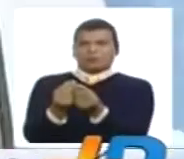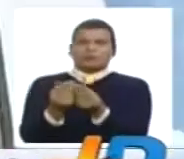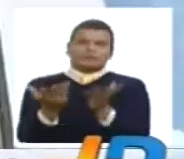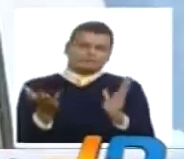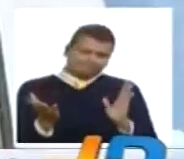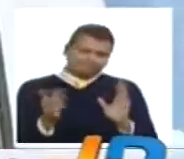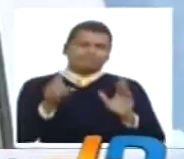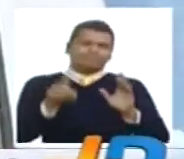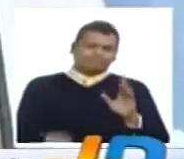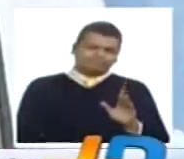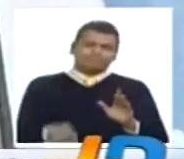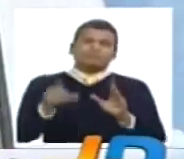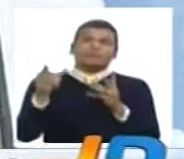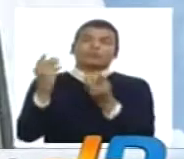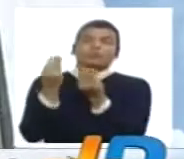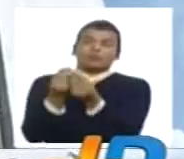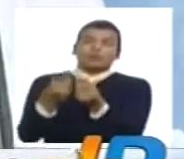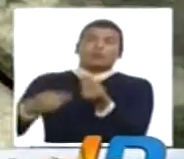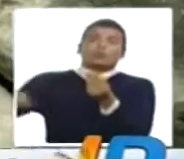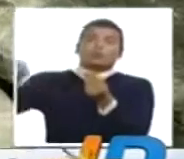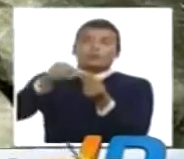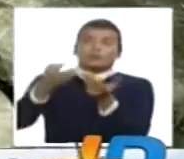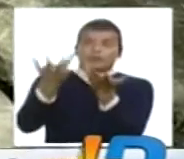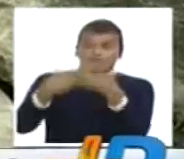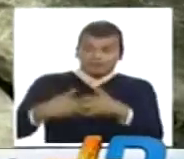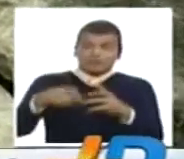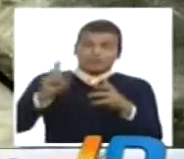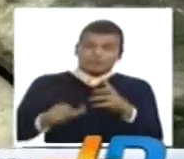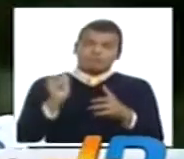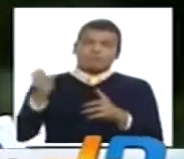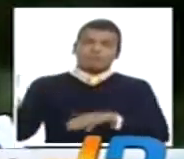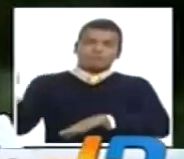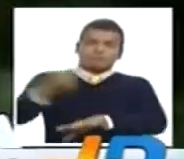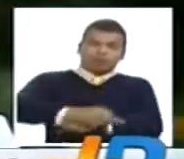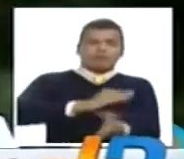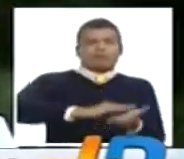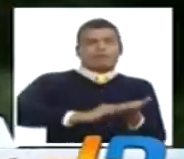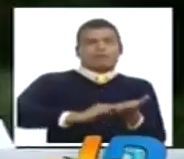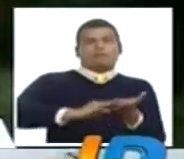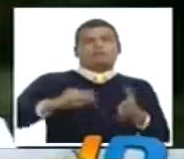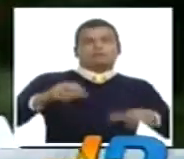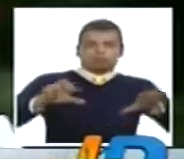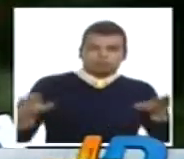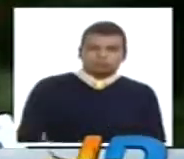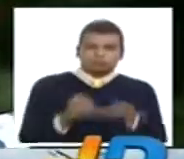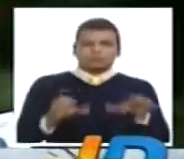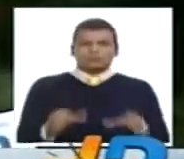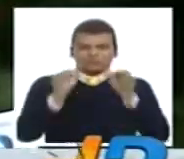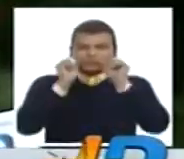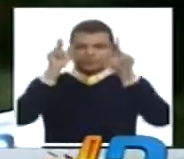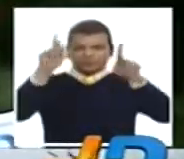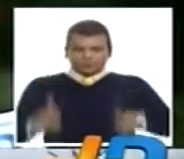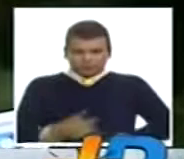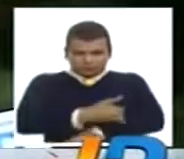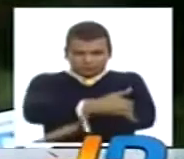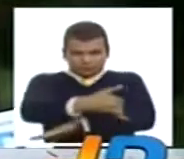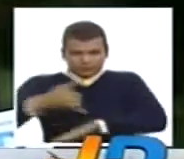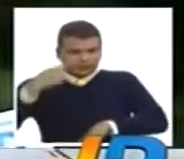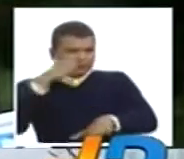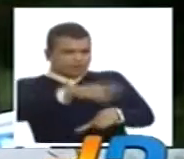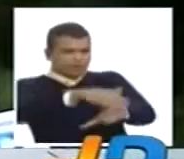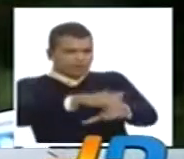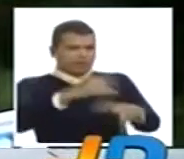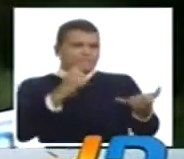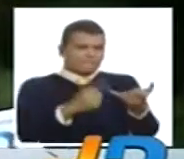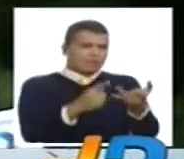reconoce que debe de ser la empresa quien regule estos trabajos en las viviendas. Lo primero que hace el arquitecto o el ingeniero civil es decir, hay